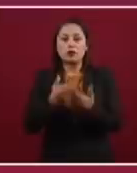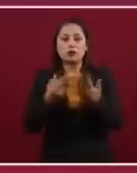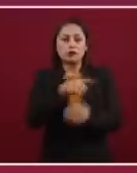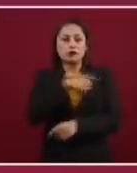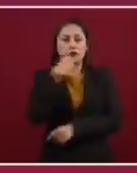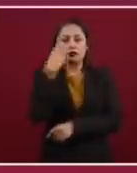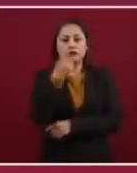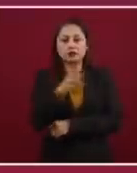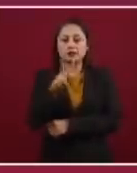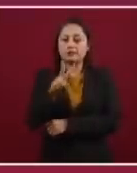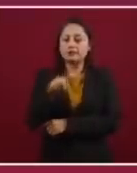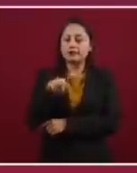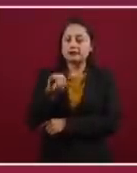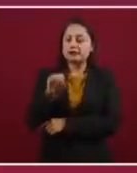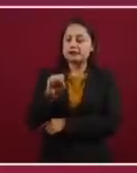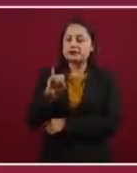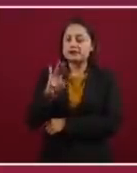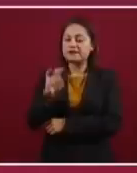visibilizar